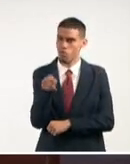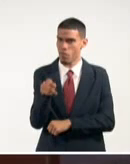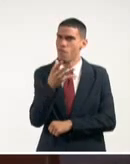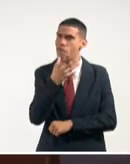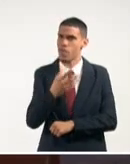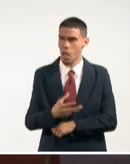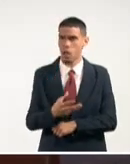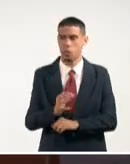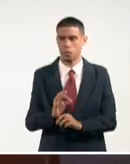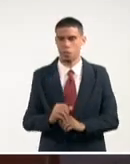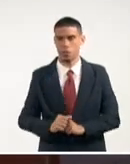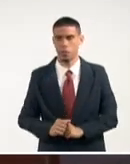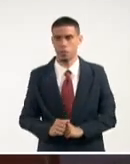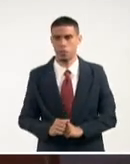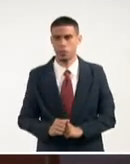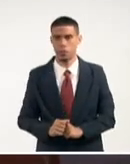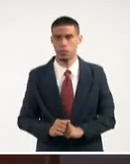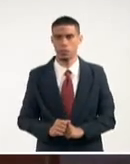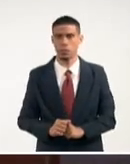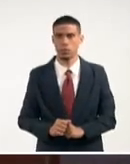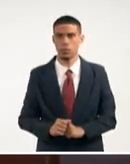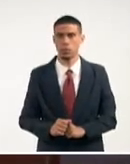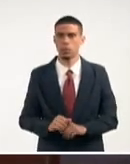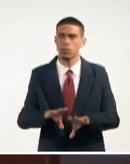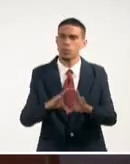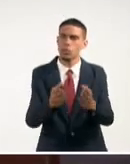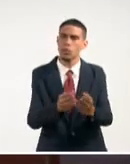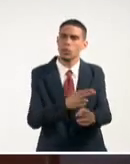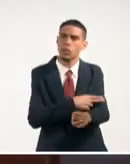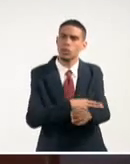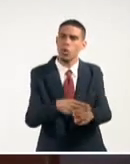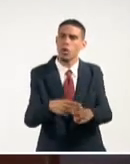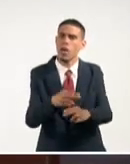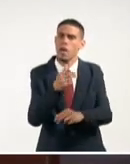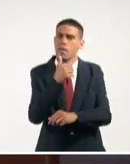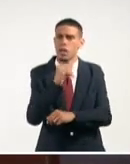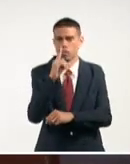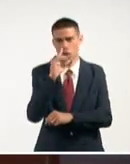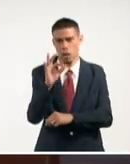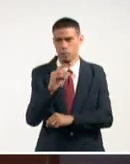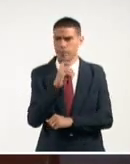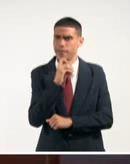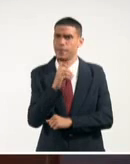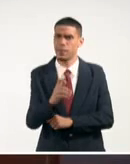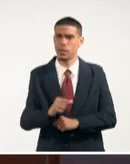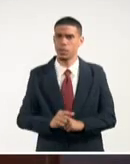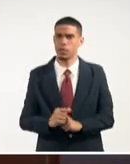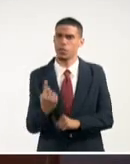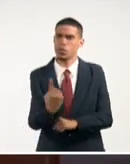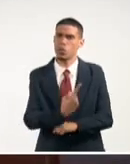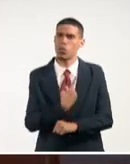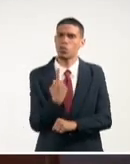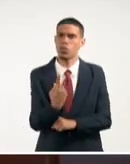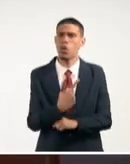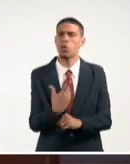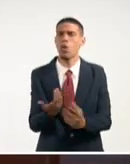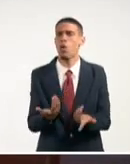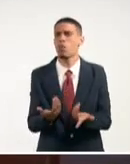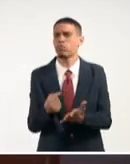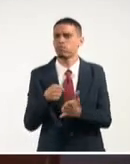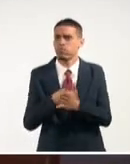El camino recorrido no ha sido fácil. Hemos tenido que enfrentar